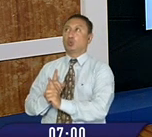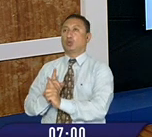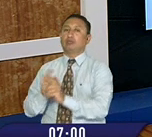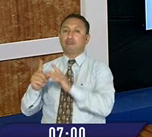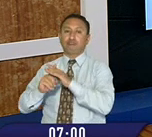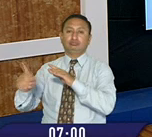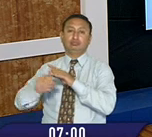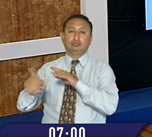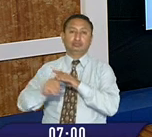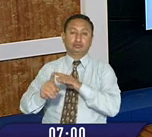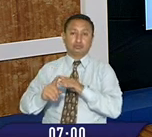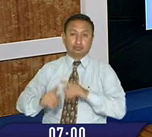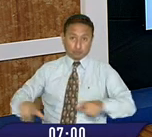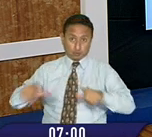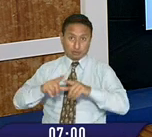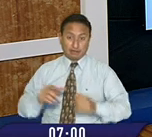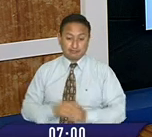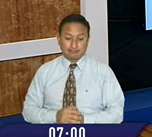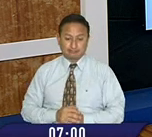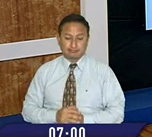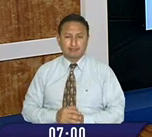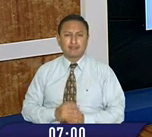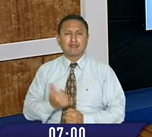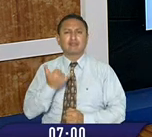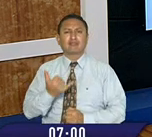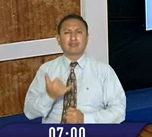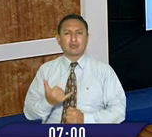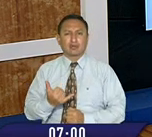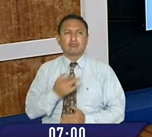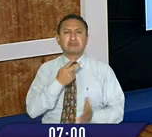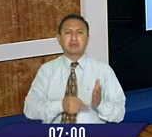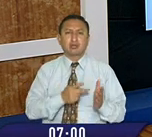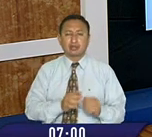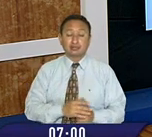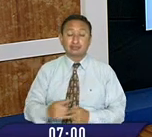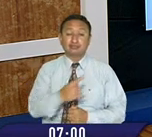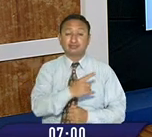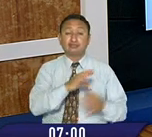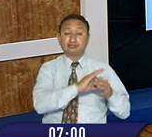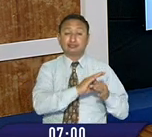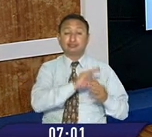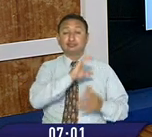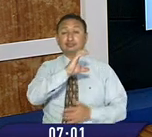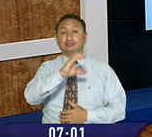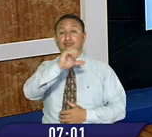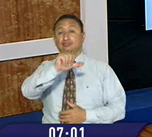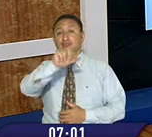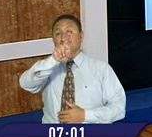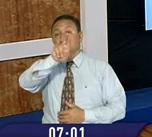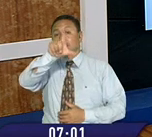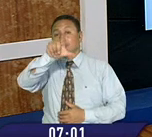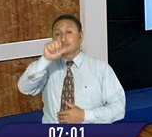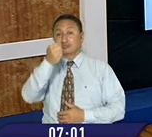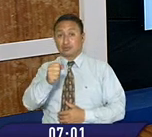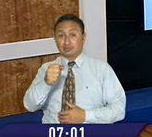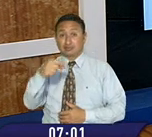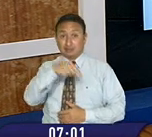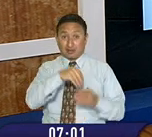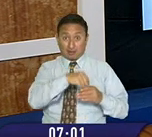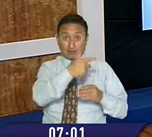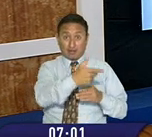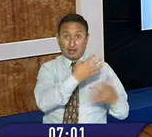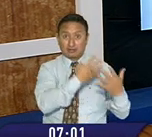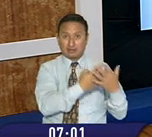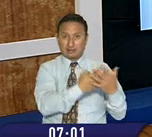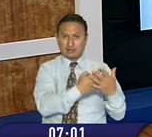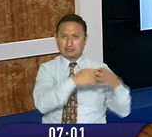evidentemente, de este centro de reclusión. Vemos a esta hora qué es el panorama y qué nos puede contar Carlos Julio Gurumendi, que se encuentra justamente en los exteriores de este